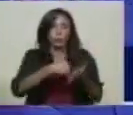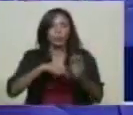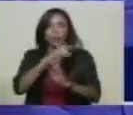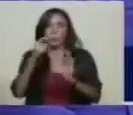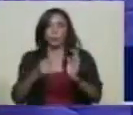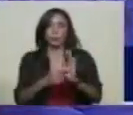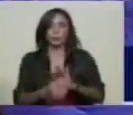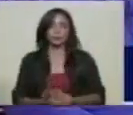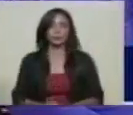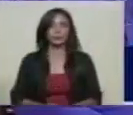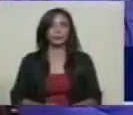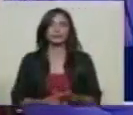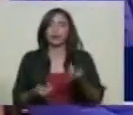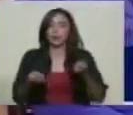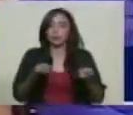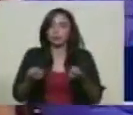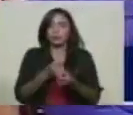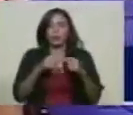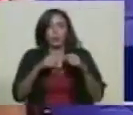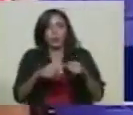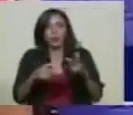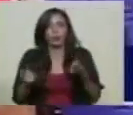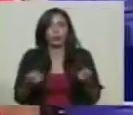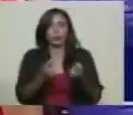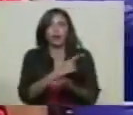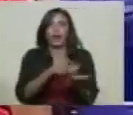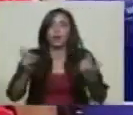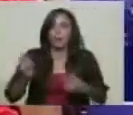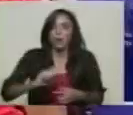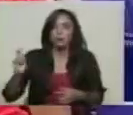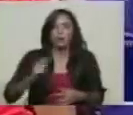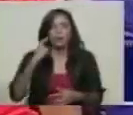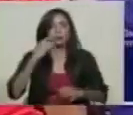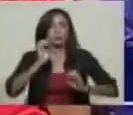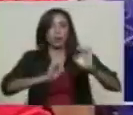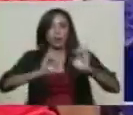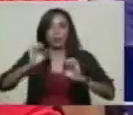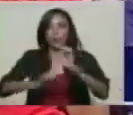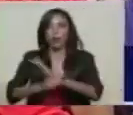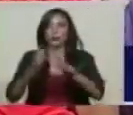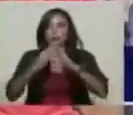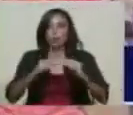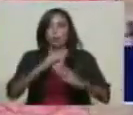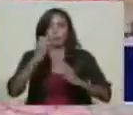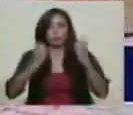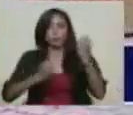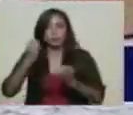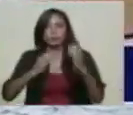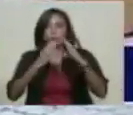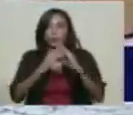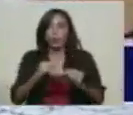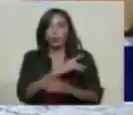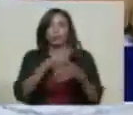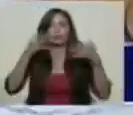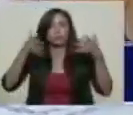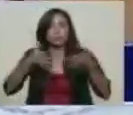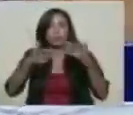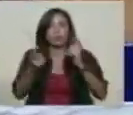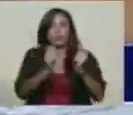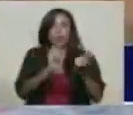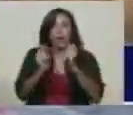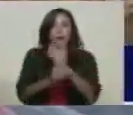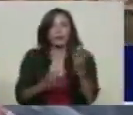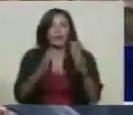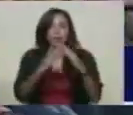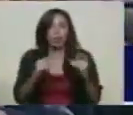para mantenerse de manera bimensual o cuando sea necesario procesos de consulta, de debate,